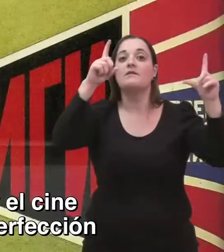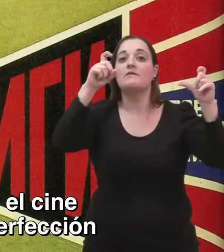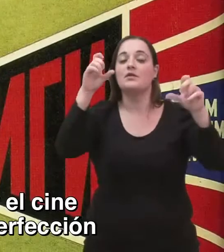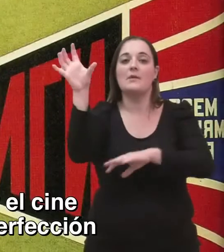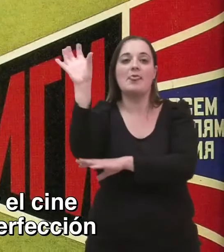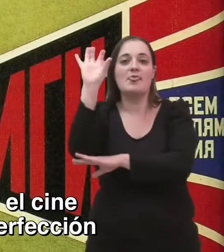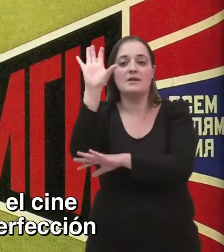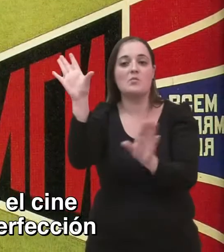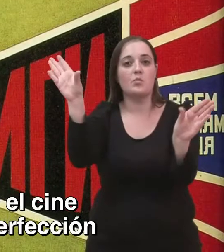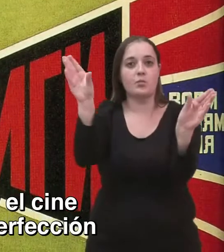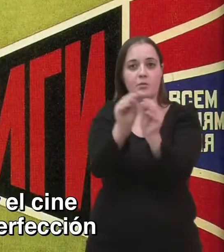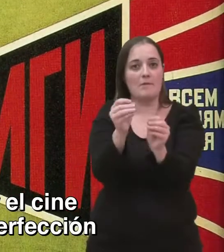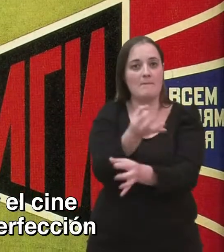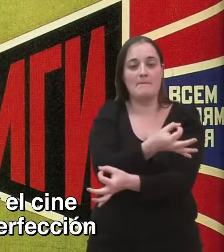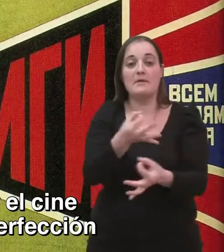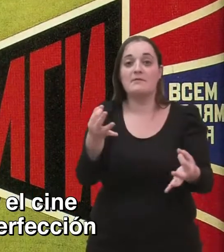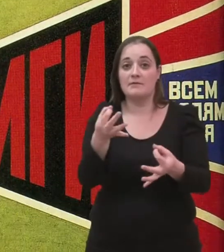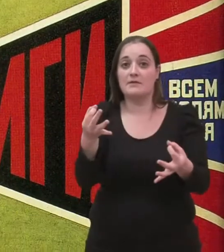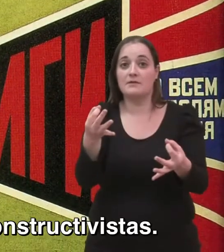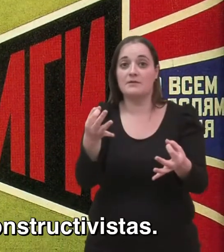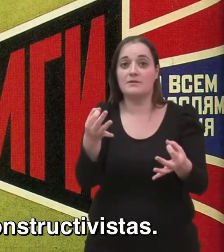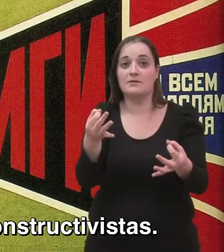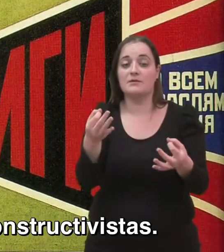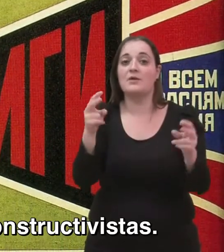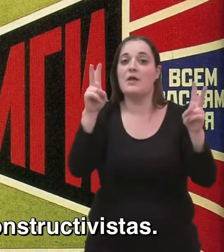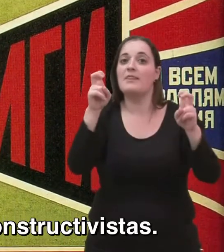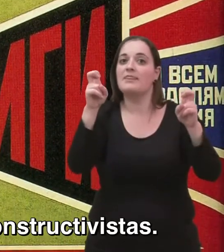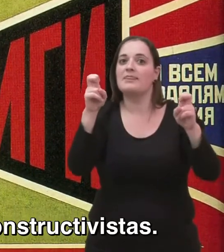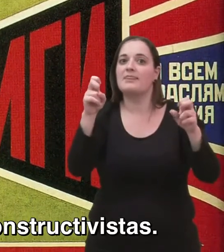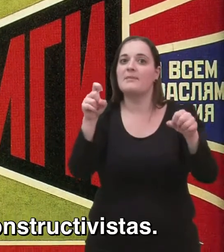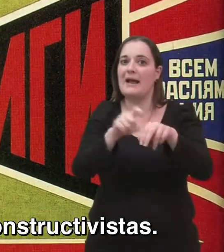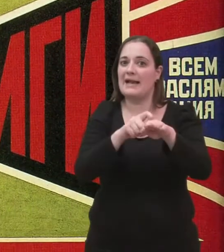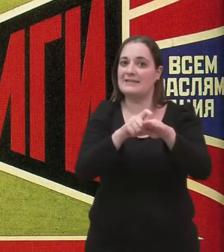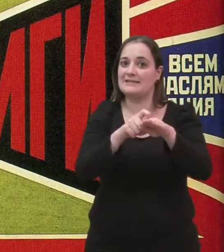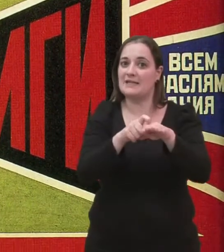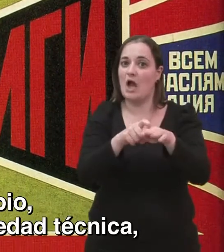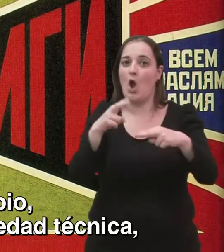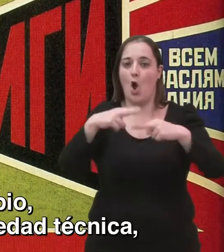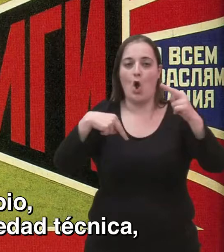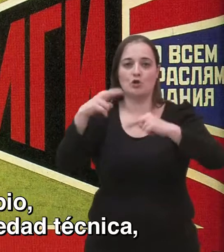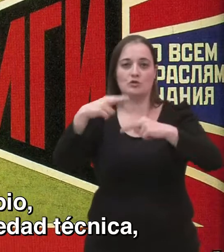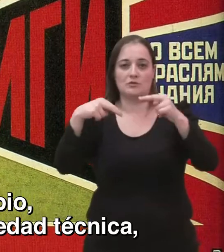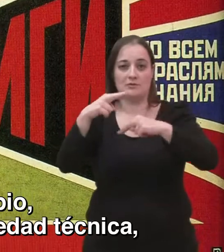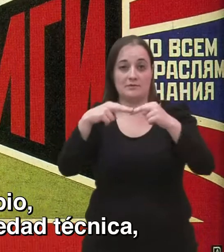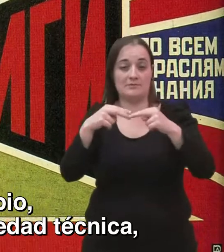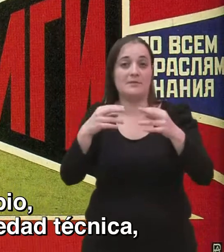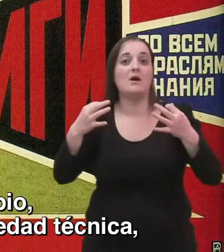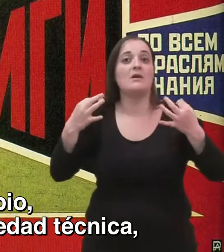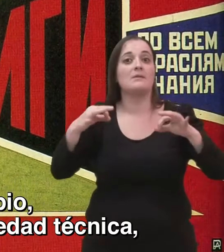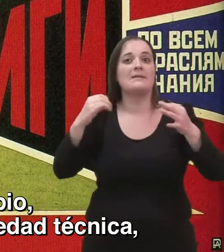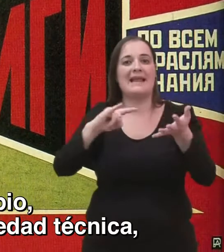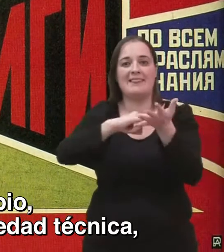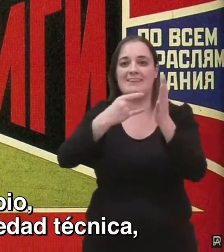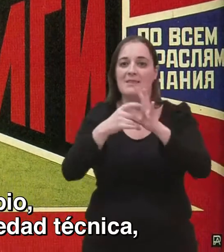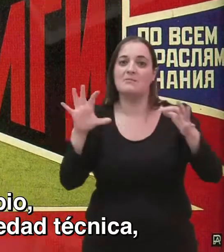La fotografía y el cine encajaron a la perfección con los postulados constructivistas. Por principio, eran hijos